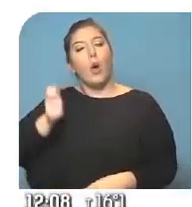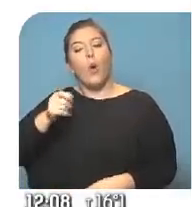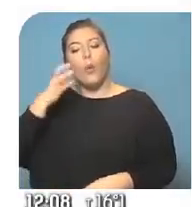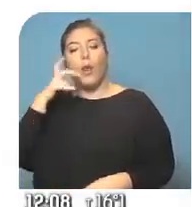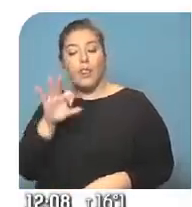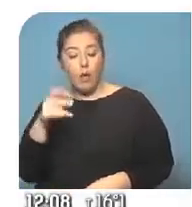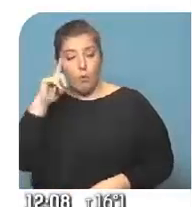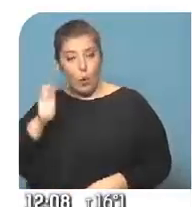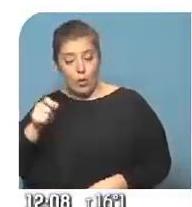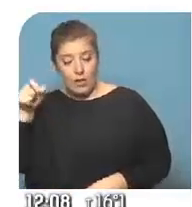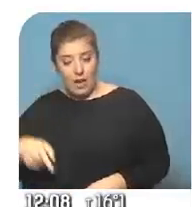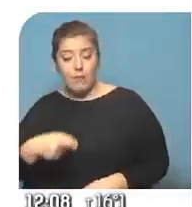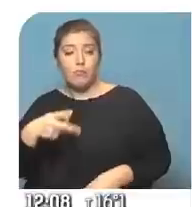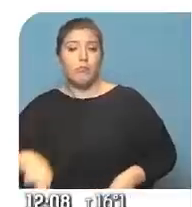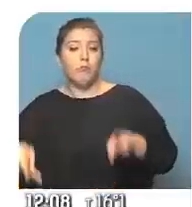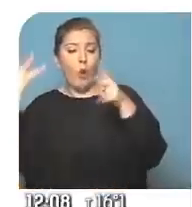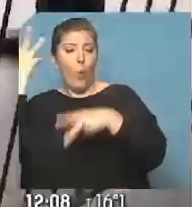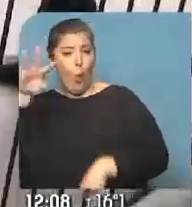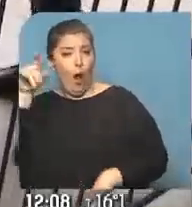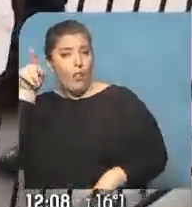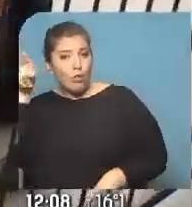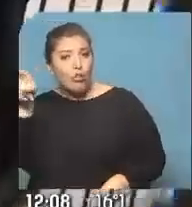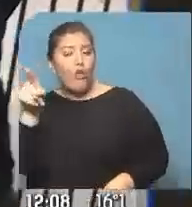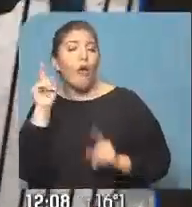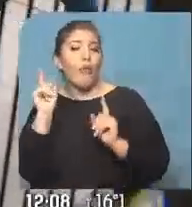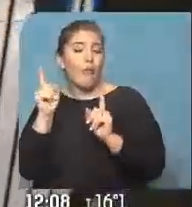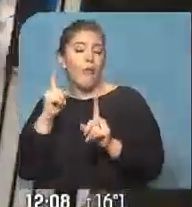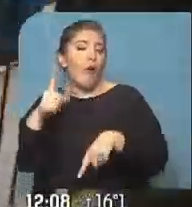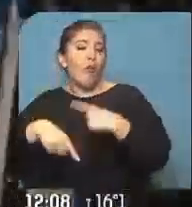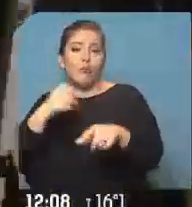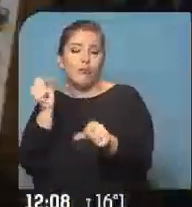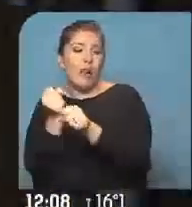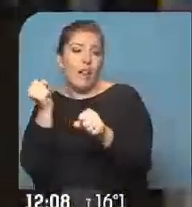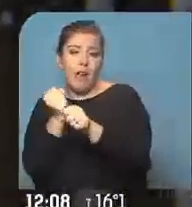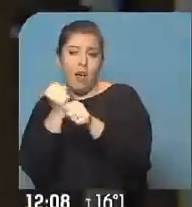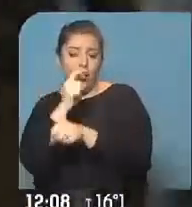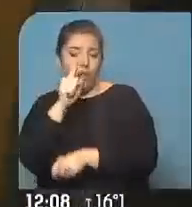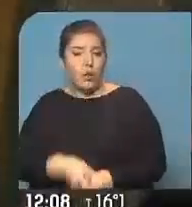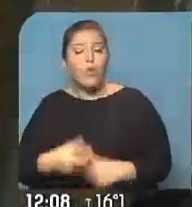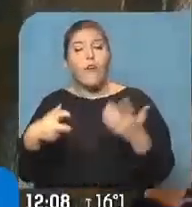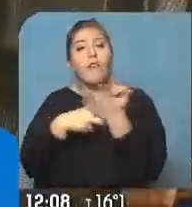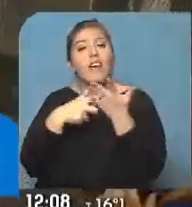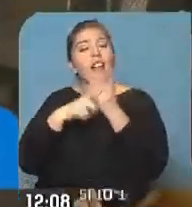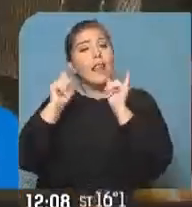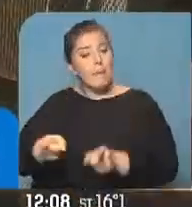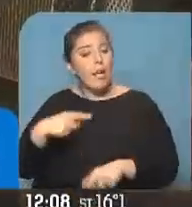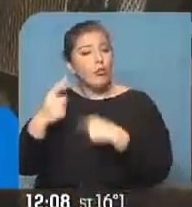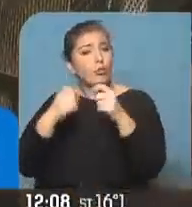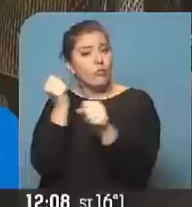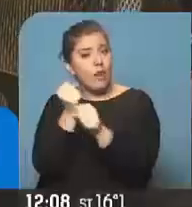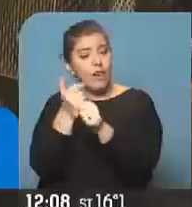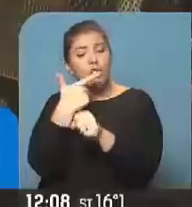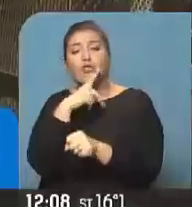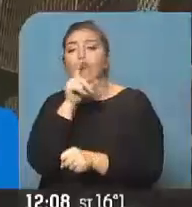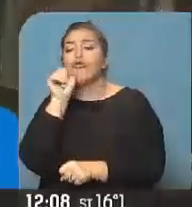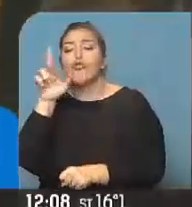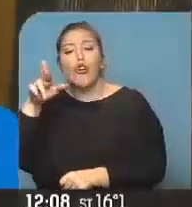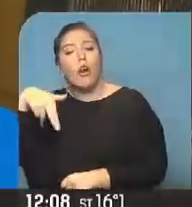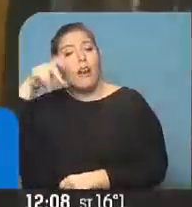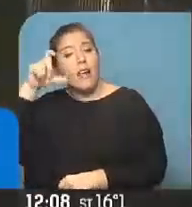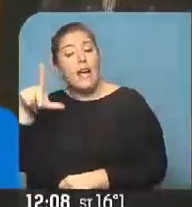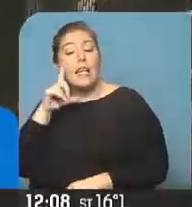encuentra aquí en el cuarto piso de estos tribunales, sigue trabajando en la causa. Carlos Stornelli, el fiscal, también lo sigue haciendo. De hecho, cuando cruzó por uno